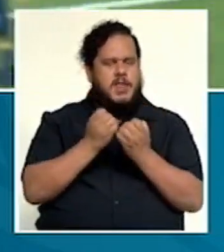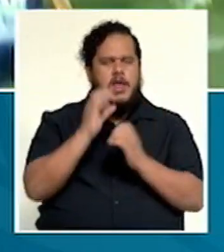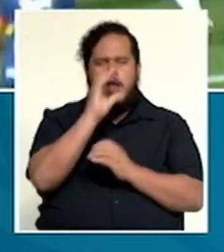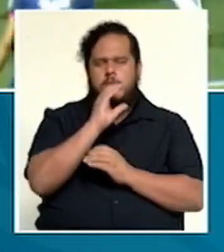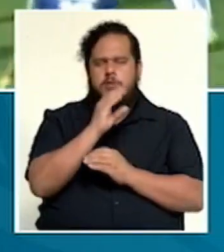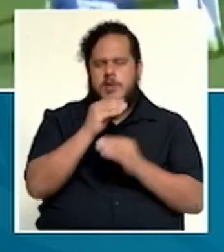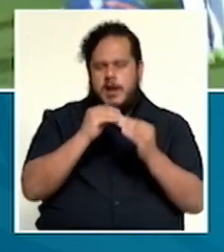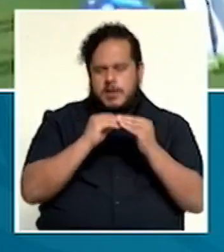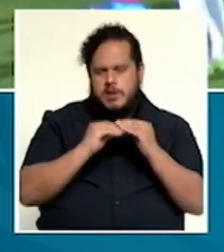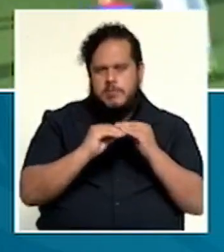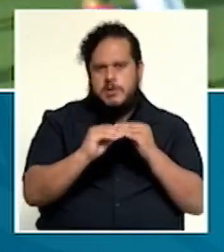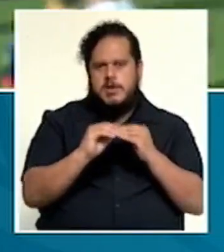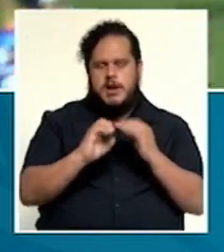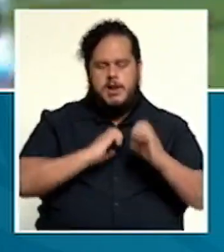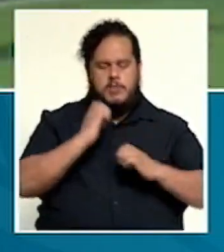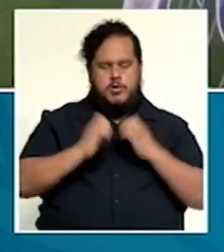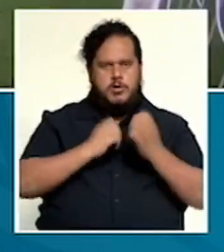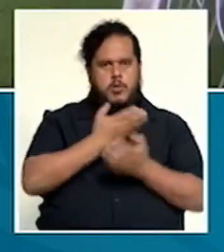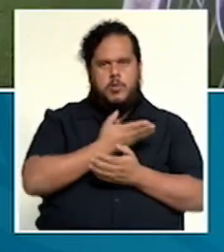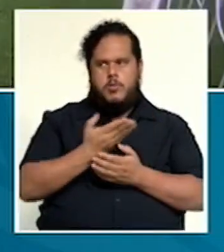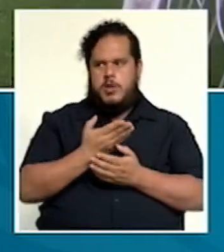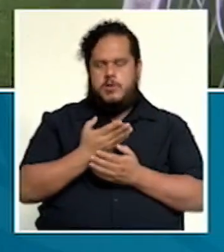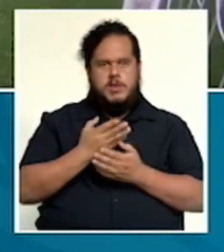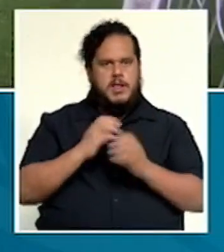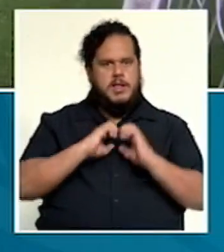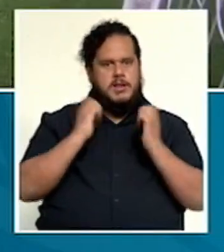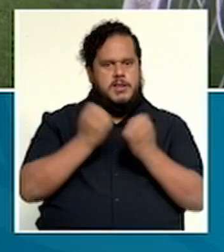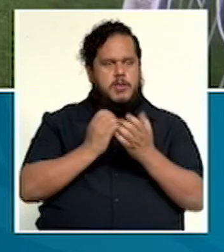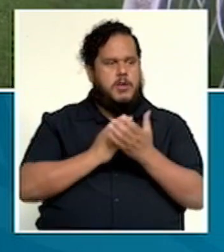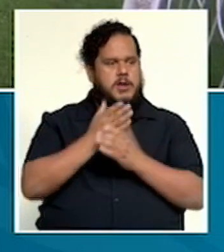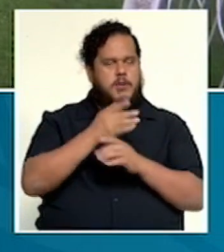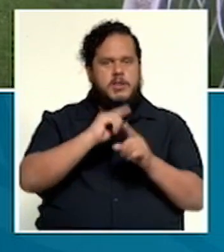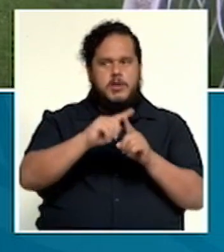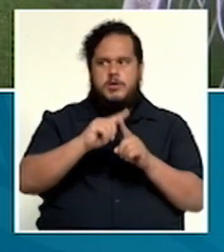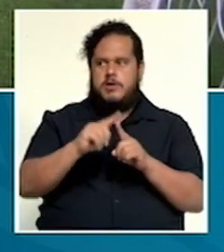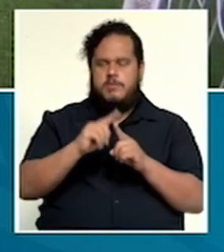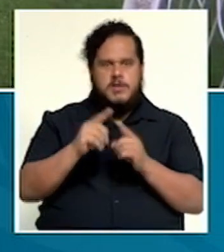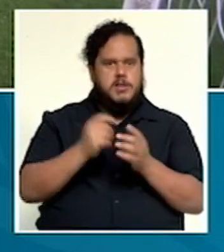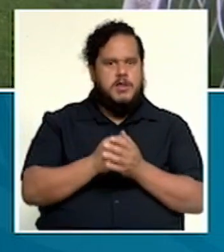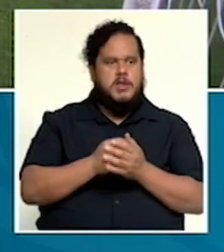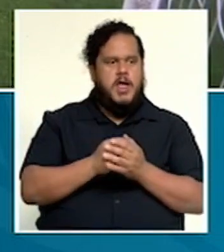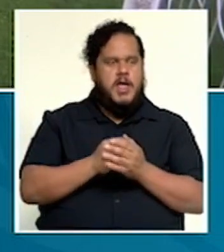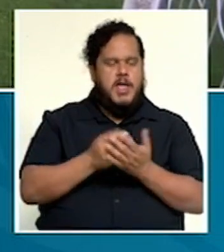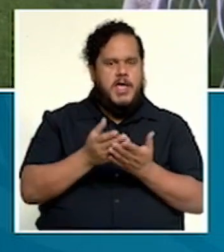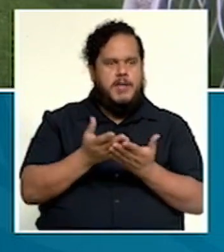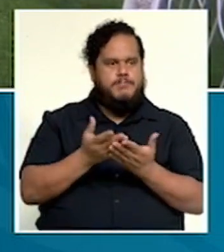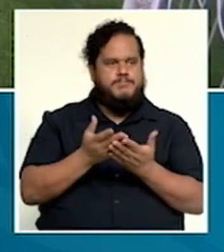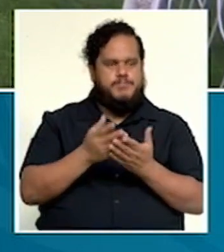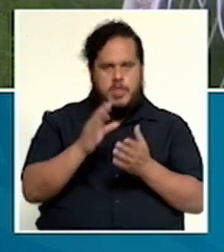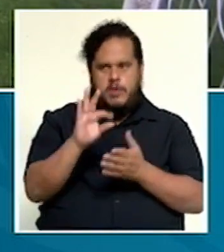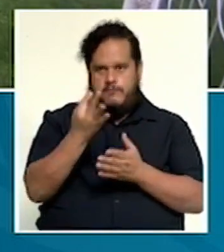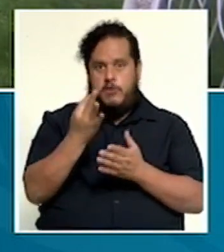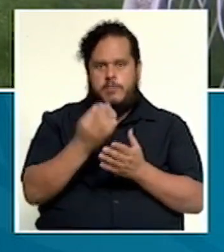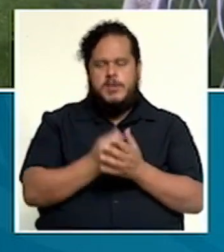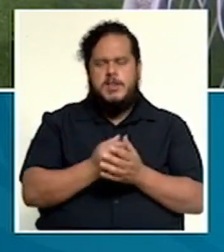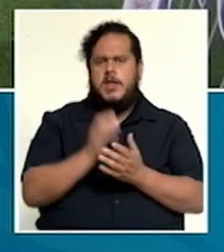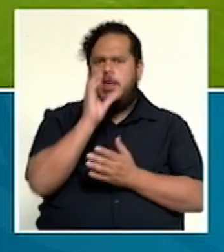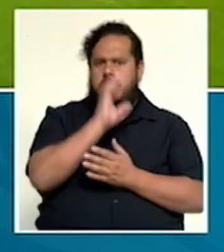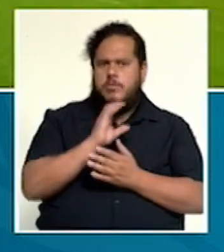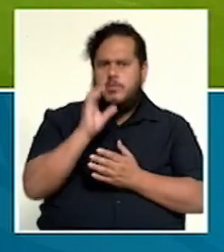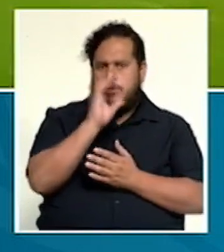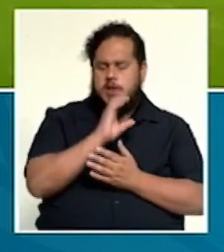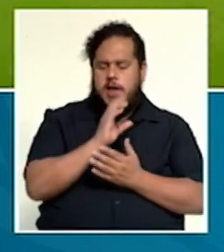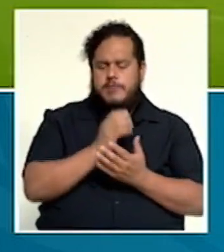emoción que siente uno cuando está en el estadio también a través de los distintos canales, y eso en buscar que